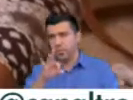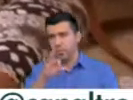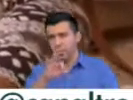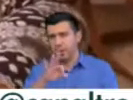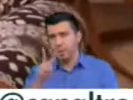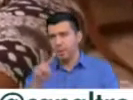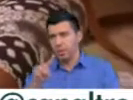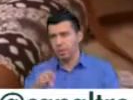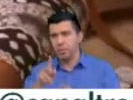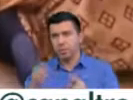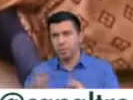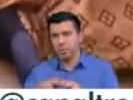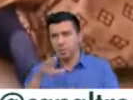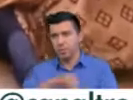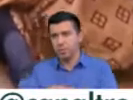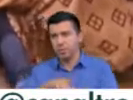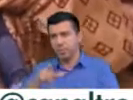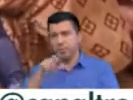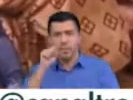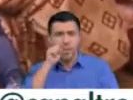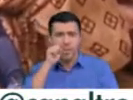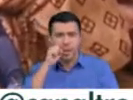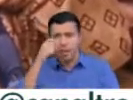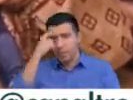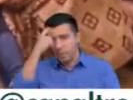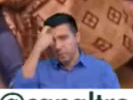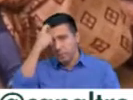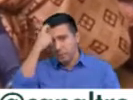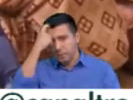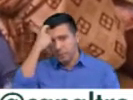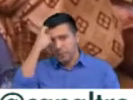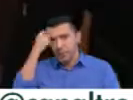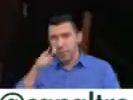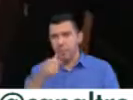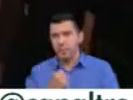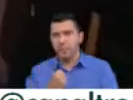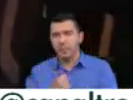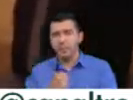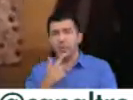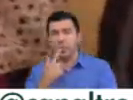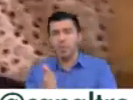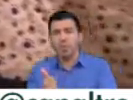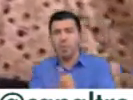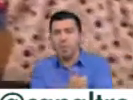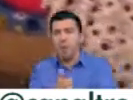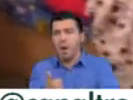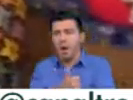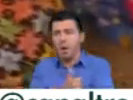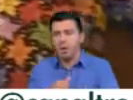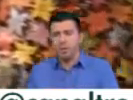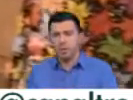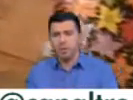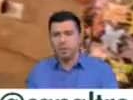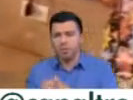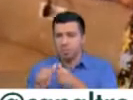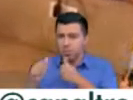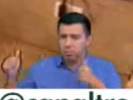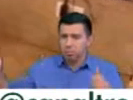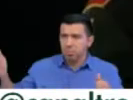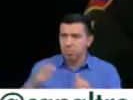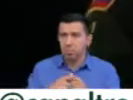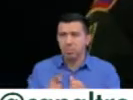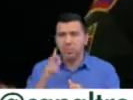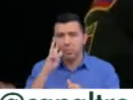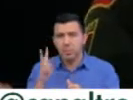policía del Magdalena medio en barrancabermeja Colombia estaban a más de 1000 km de Su patria trabajando